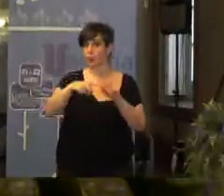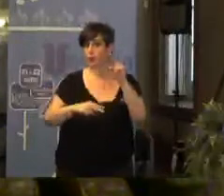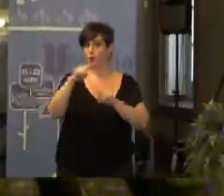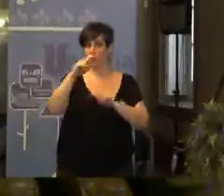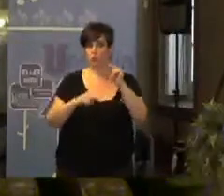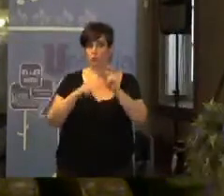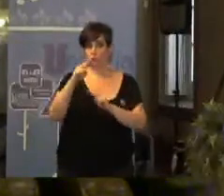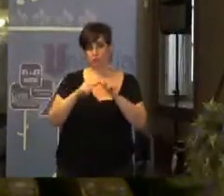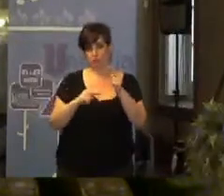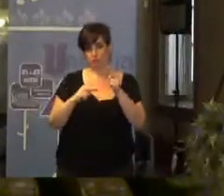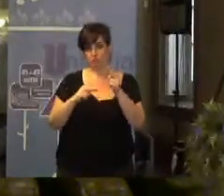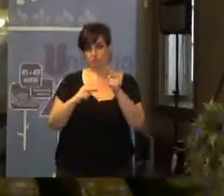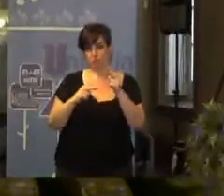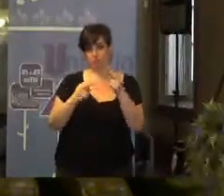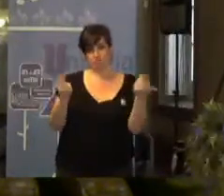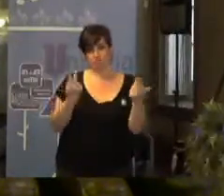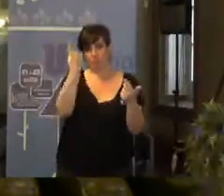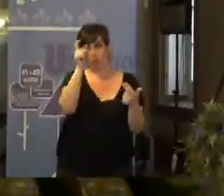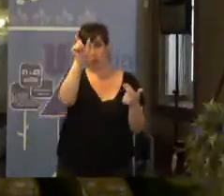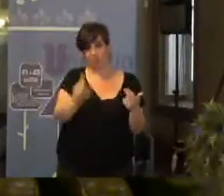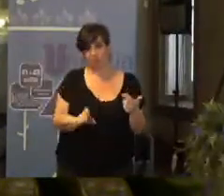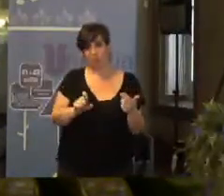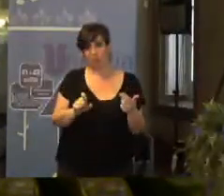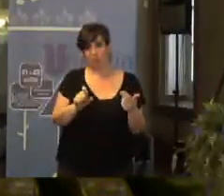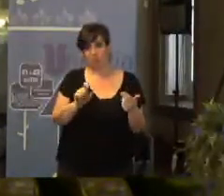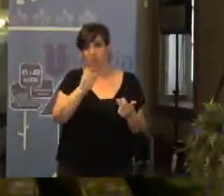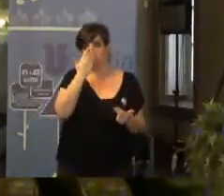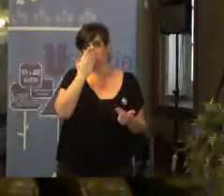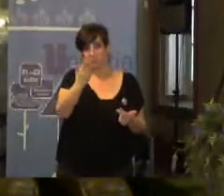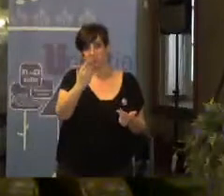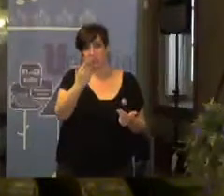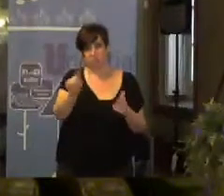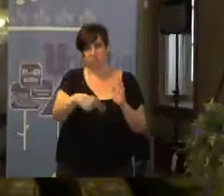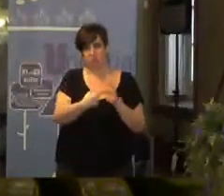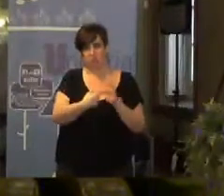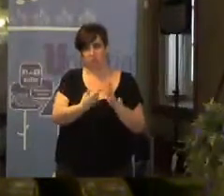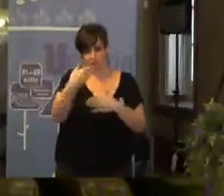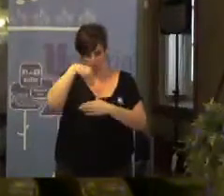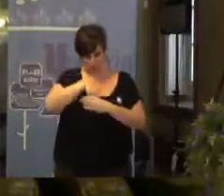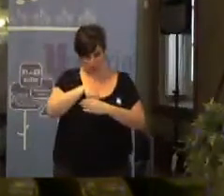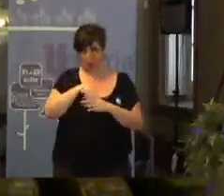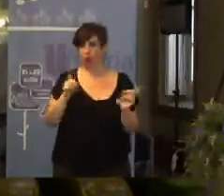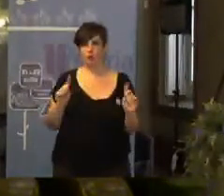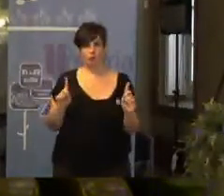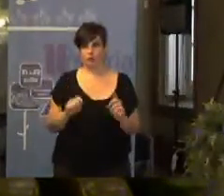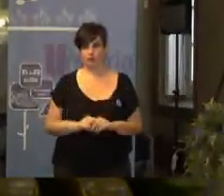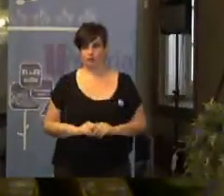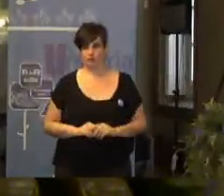non hai ninguén que posúa a verdade. Eu podo crer que o meu me gusta máis, pero é algo que se vai construir